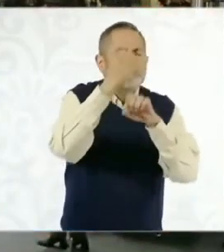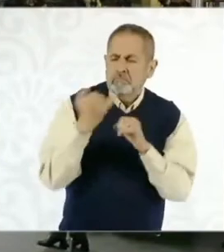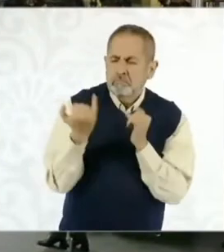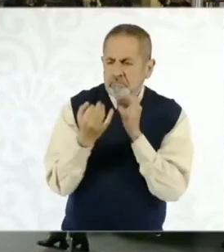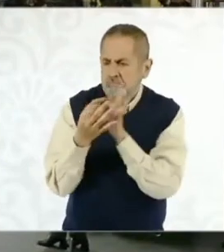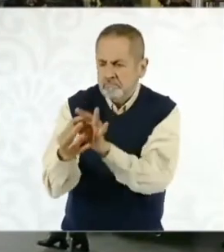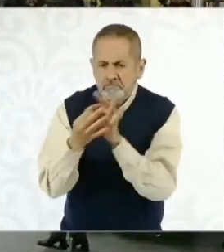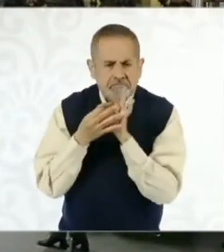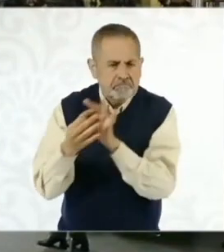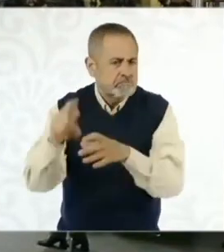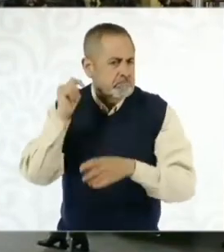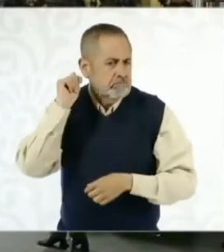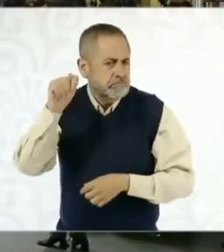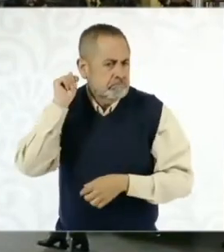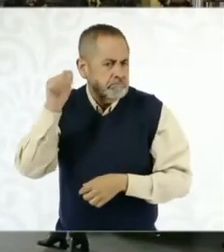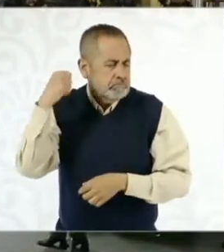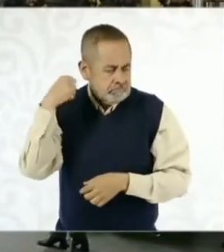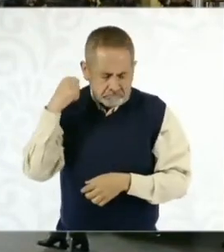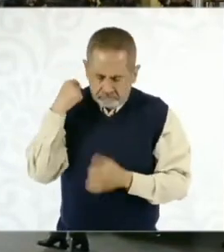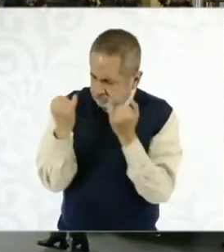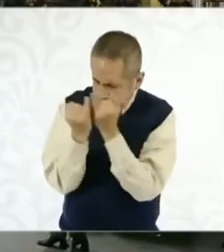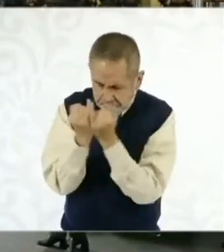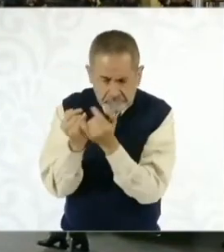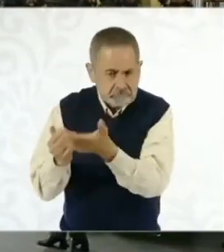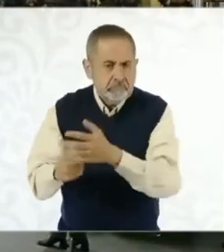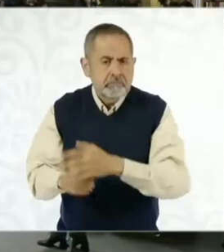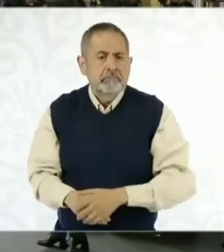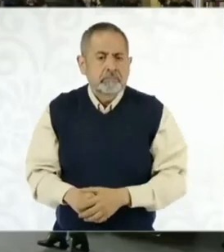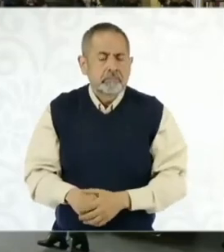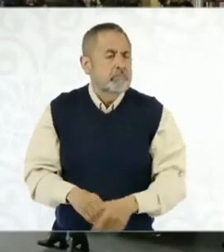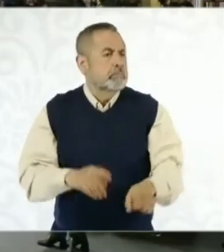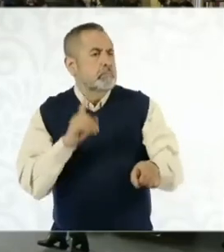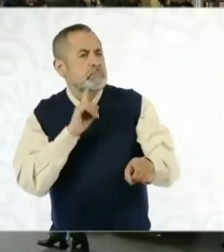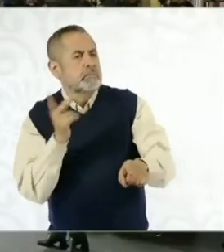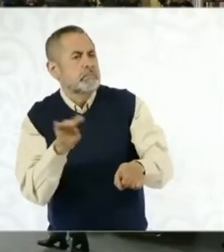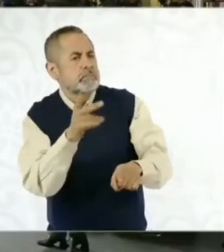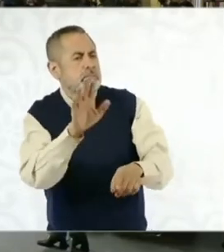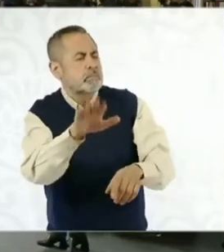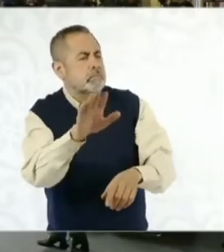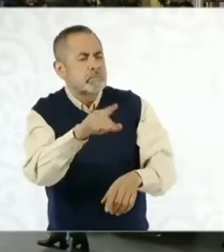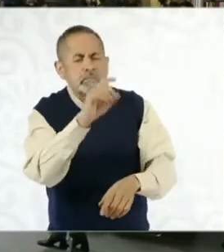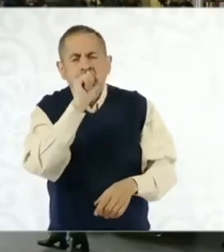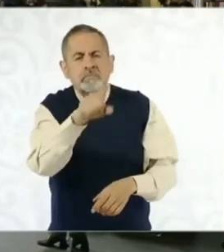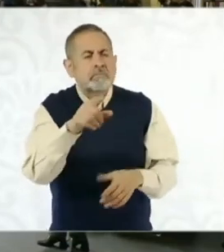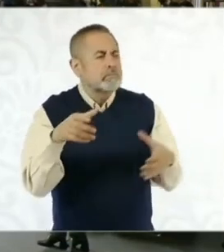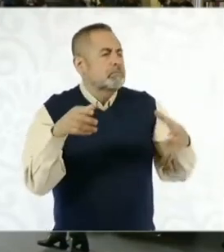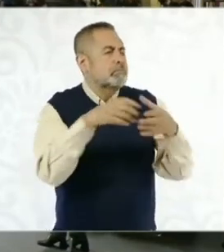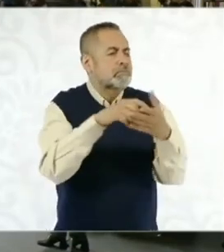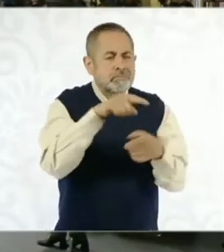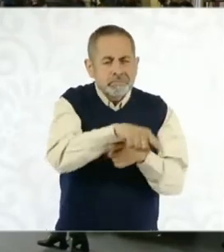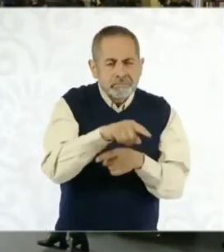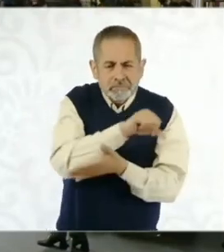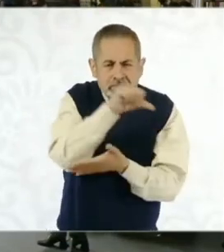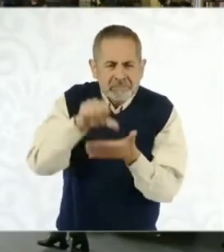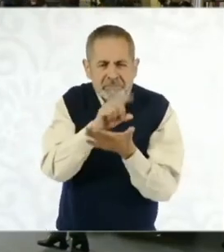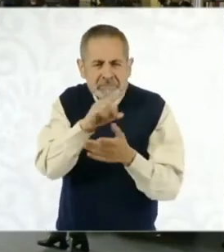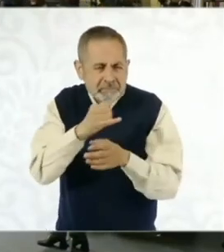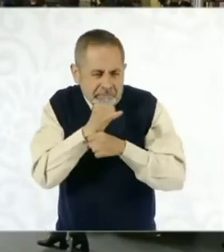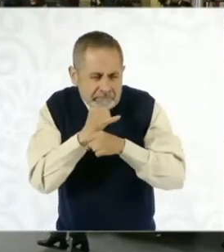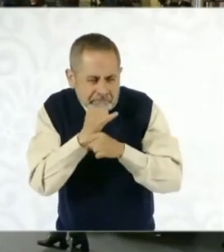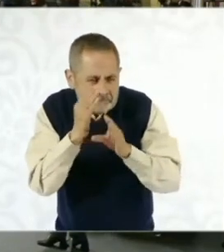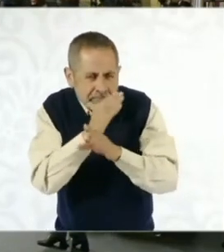bueno, bien, lo que tiene que ver con eso, pues, es la información del Ejército, sobre todo vía el Centro Regional de Fusión de Inteligencia en el